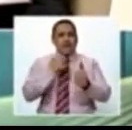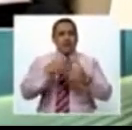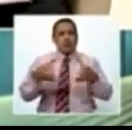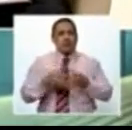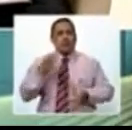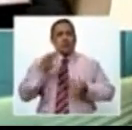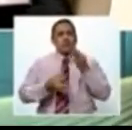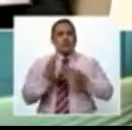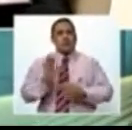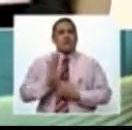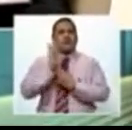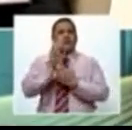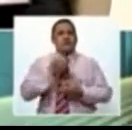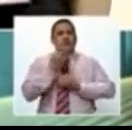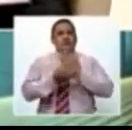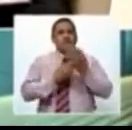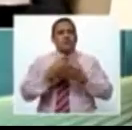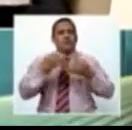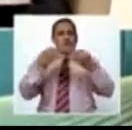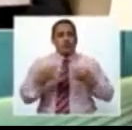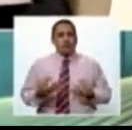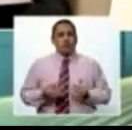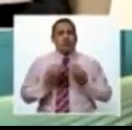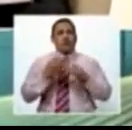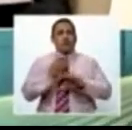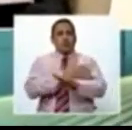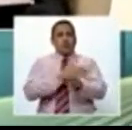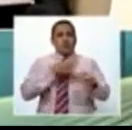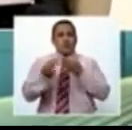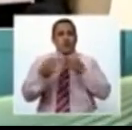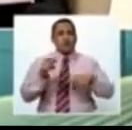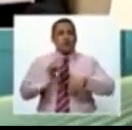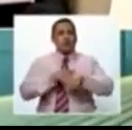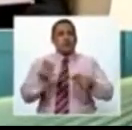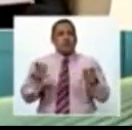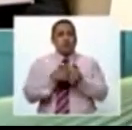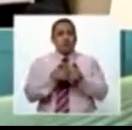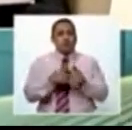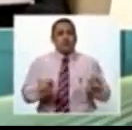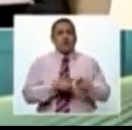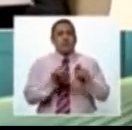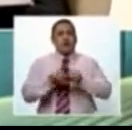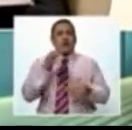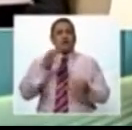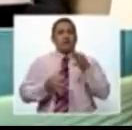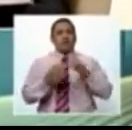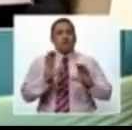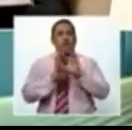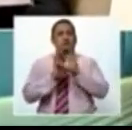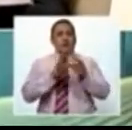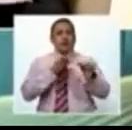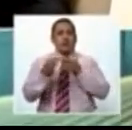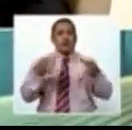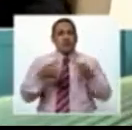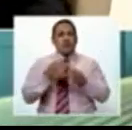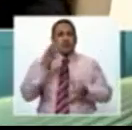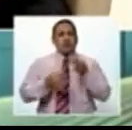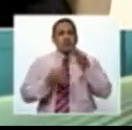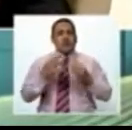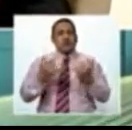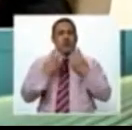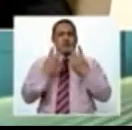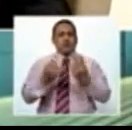Judicial emita un pronunciamiento definitivo porque como se ha vulnerado el plazo razonable, la justicia constitucional le va a decir al Poder Judicial, oye,